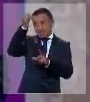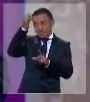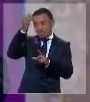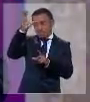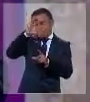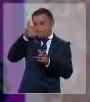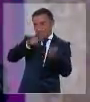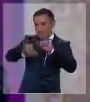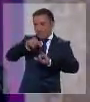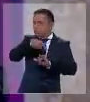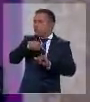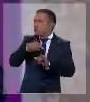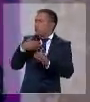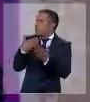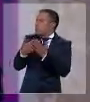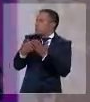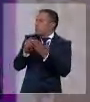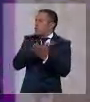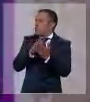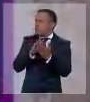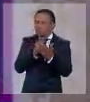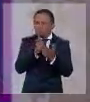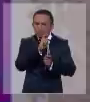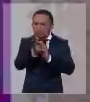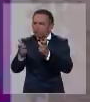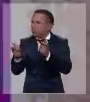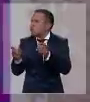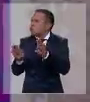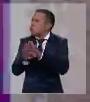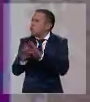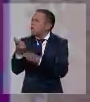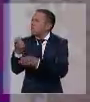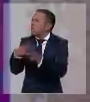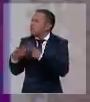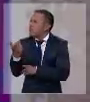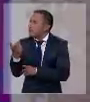Se tiene que ir hacia ese objetivo.